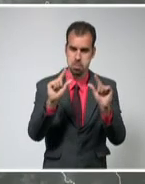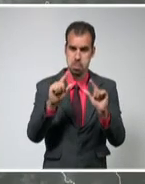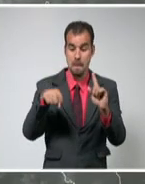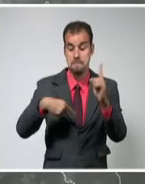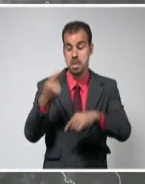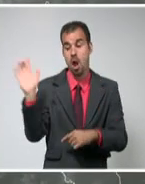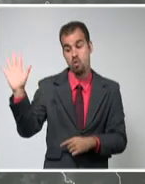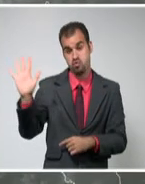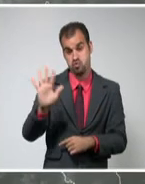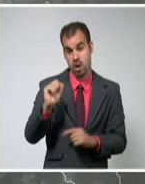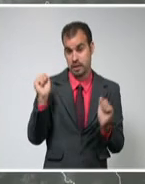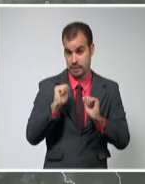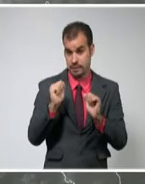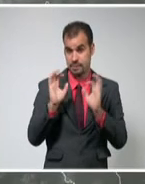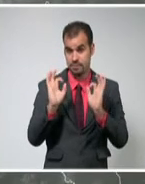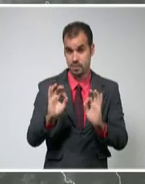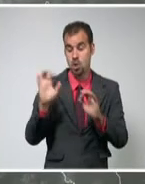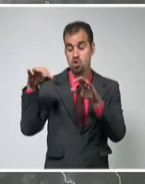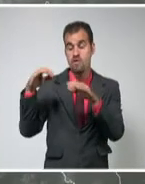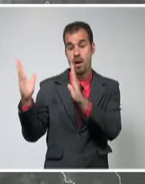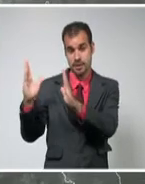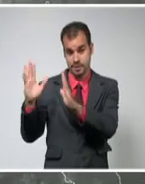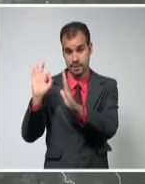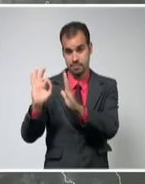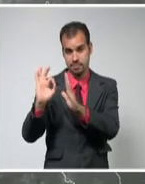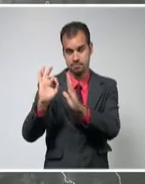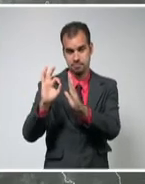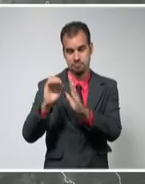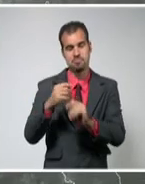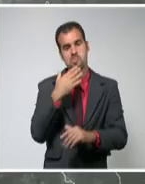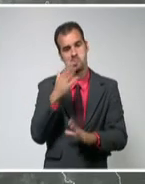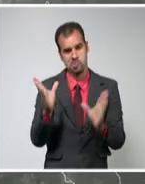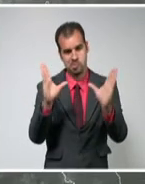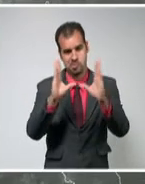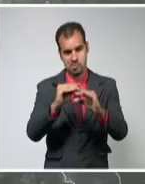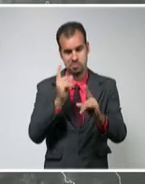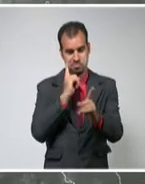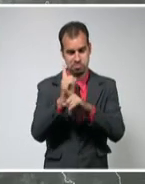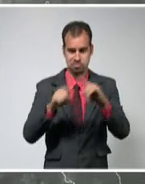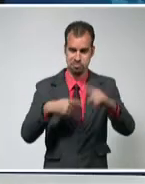lluvias en zonas de la región occidental del país. A usted le deseo que pase una feliz noche y hasta mañana.